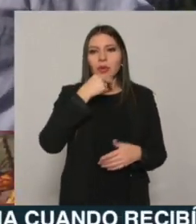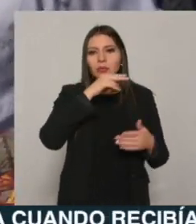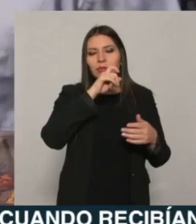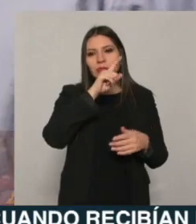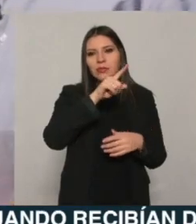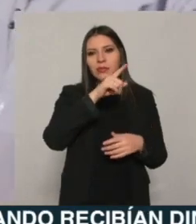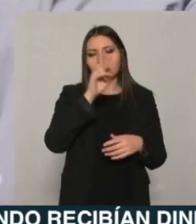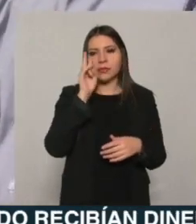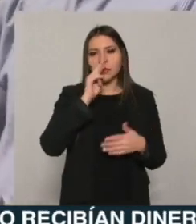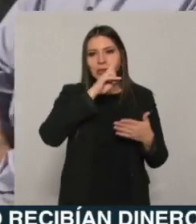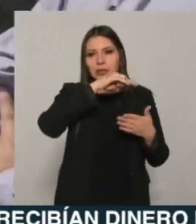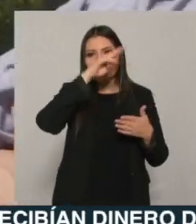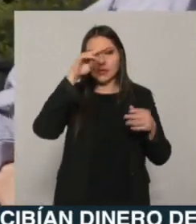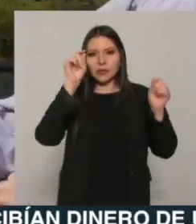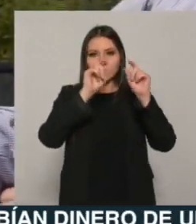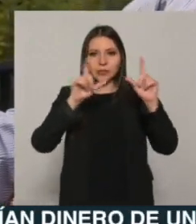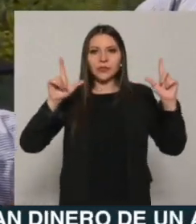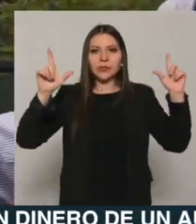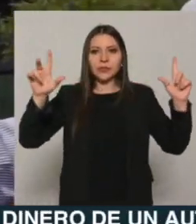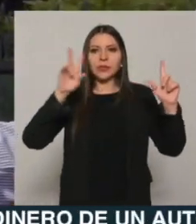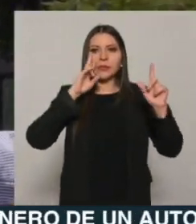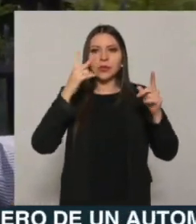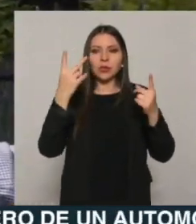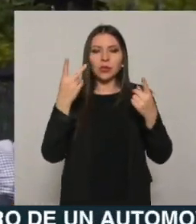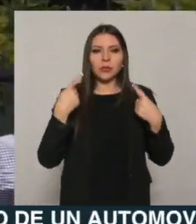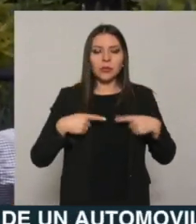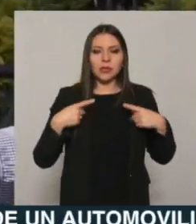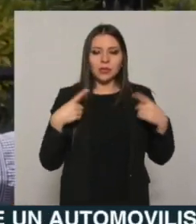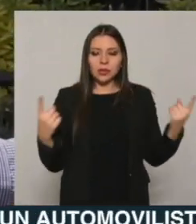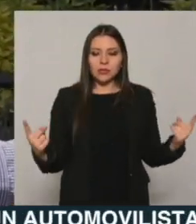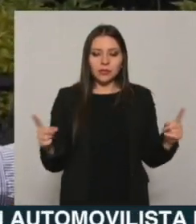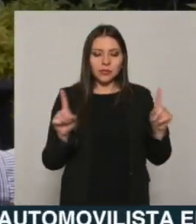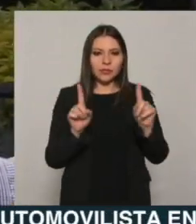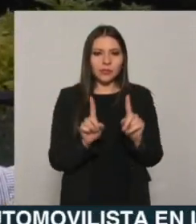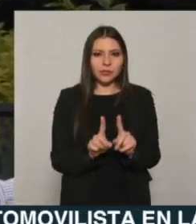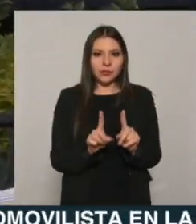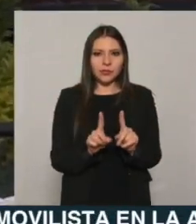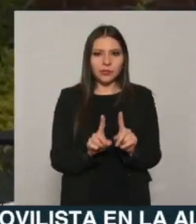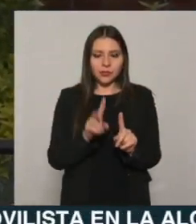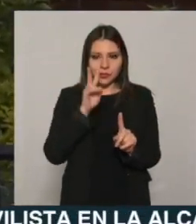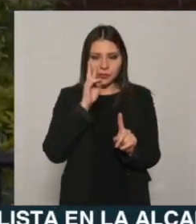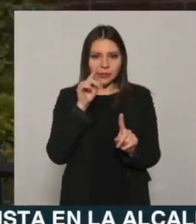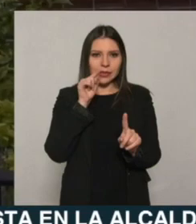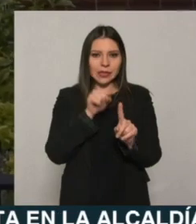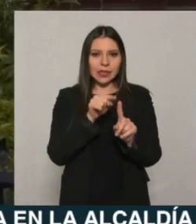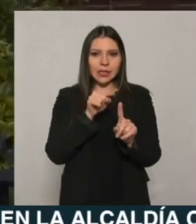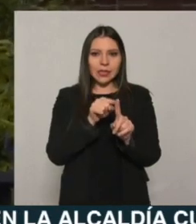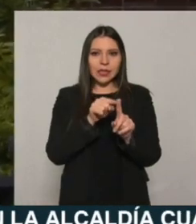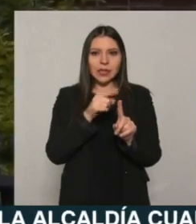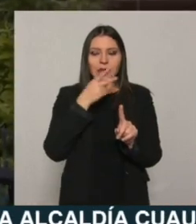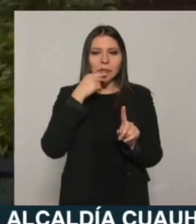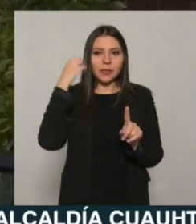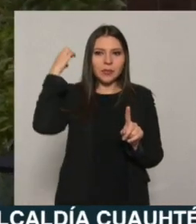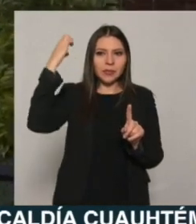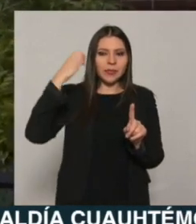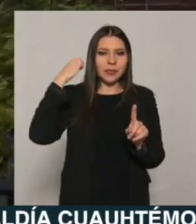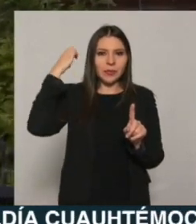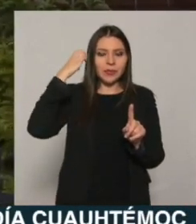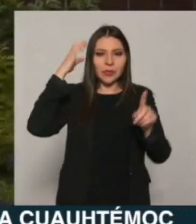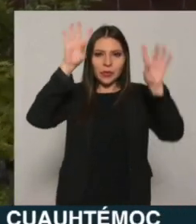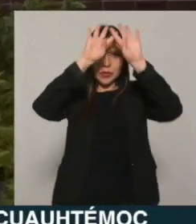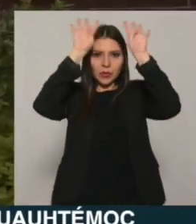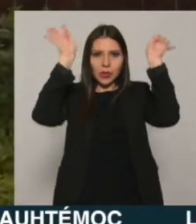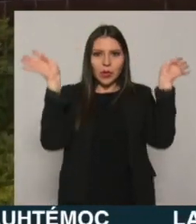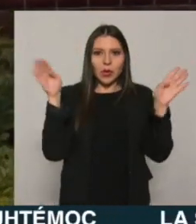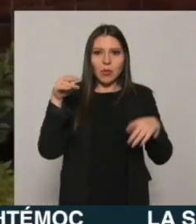Cordero podemos ver el encuentro de los dos personajes. Por ejemplo, aquí vemos al Tlatoani Moctezuma